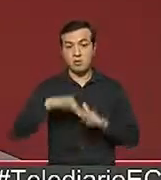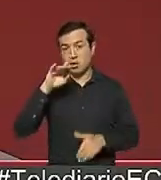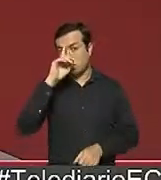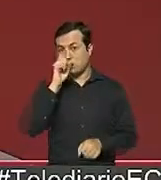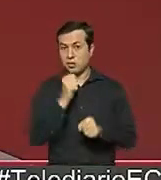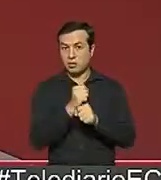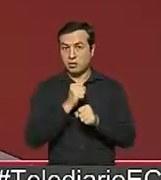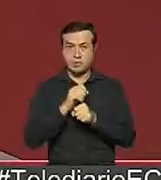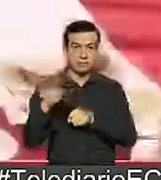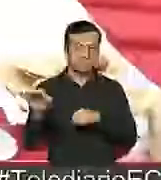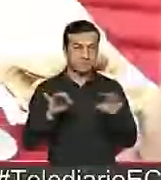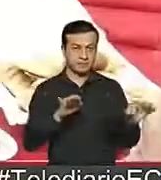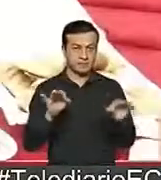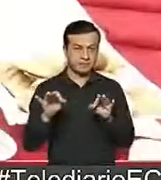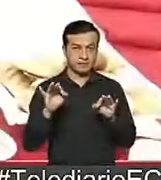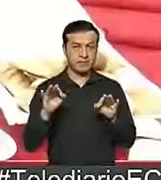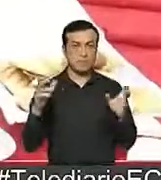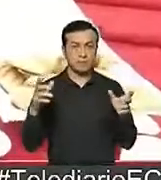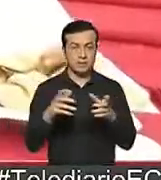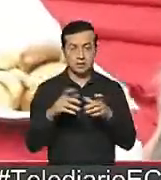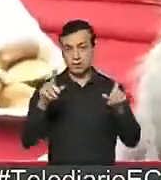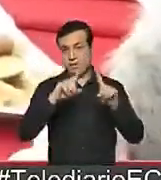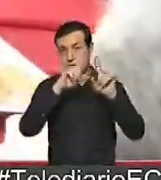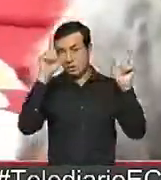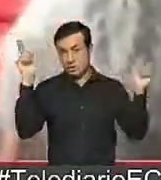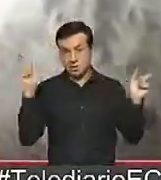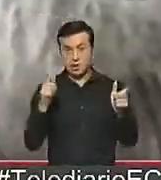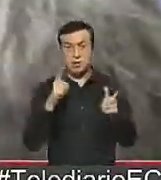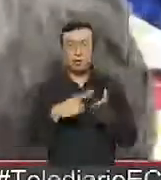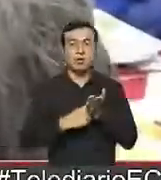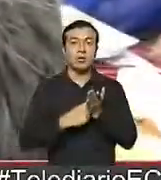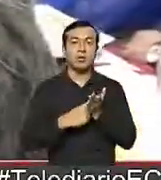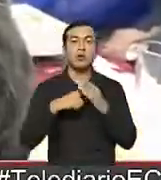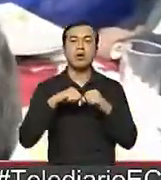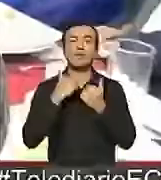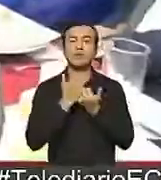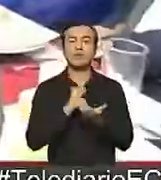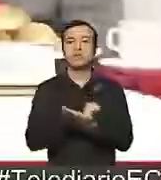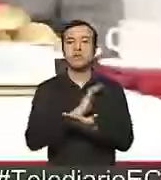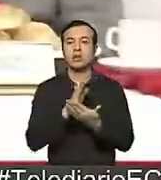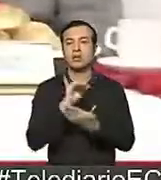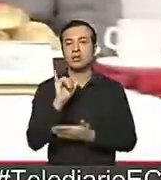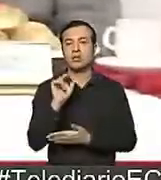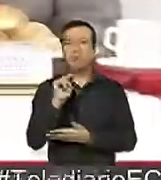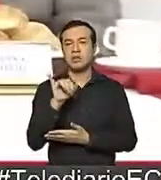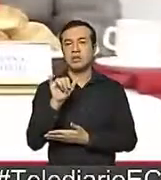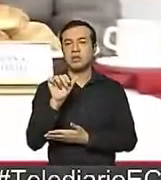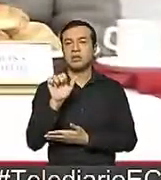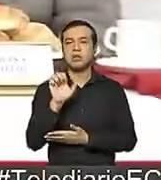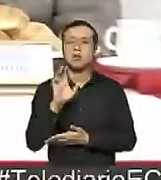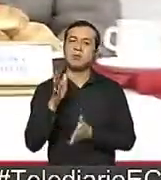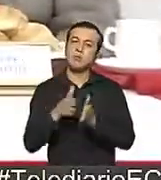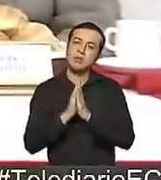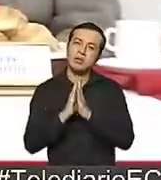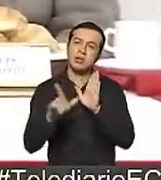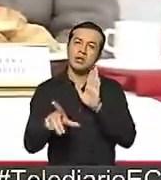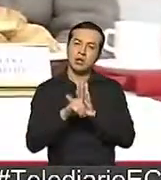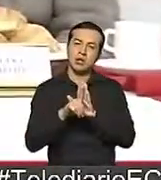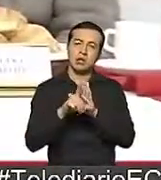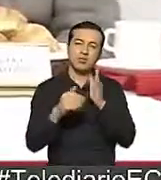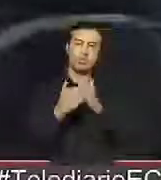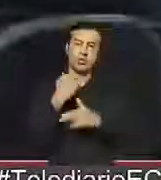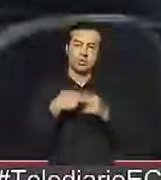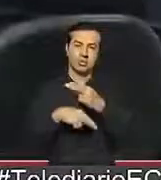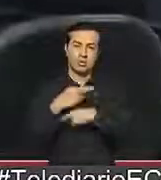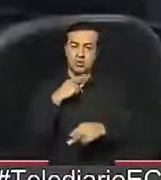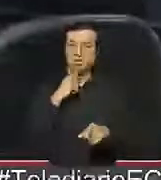trabajadores. Dirigentes de la pequeña y mediana empresa se reunieron con la legisladora Yanine Cruz, a quien le solicitaron promover una ley para los emprendedores